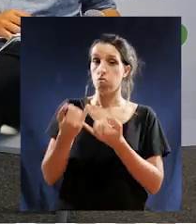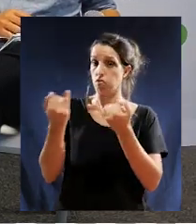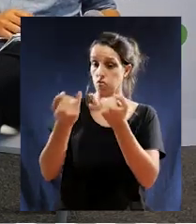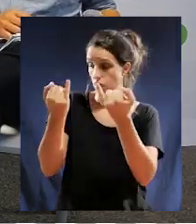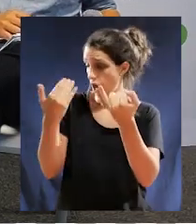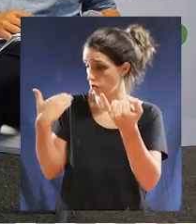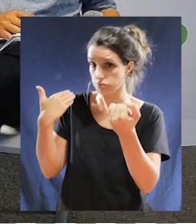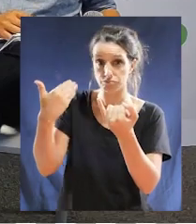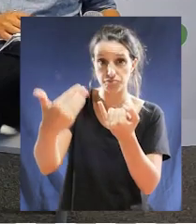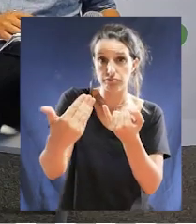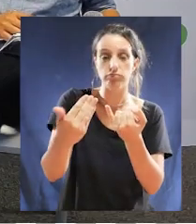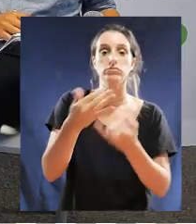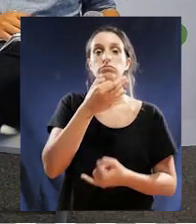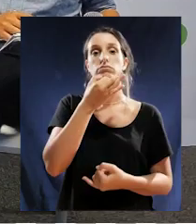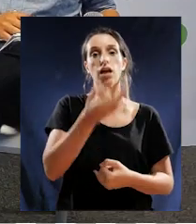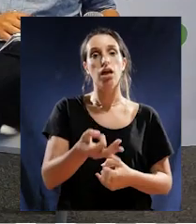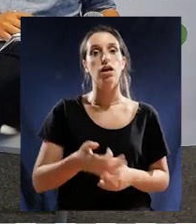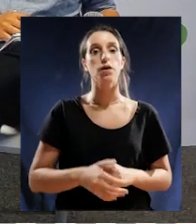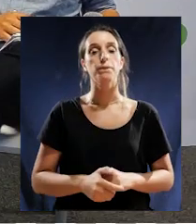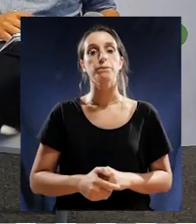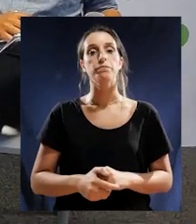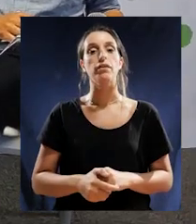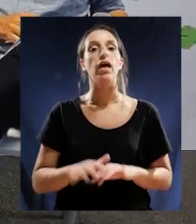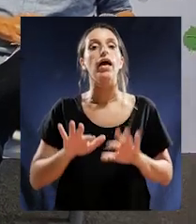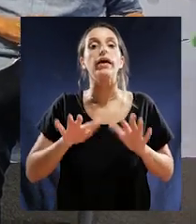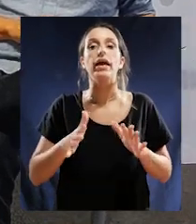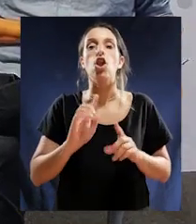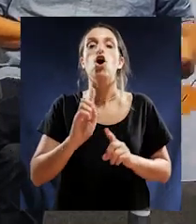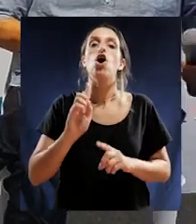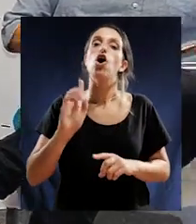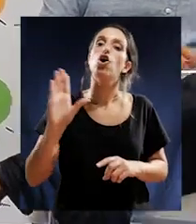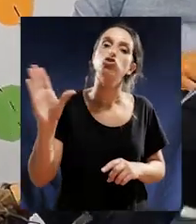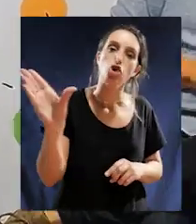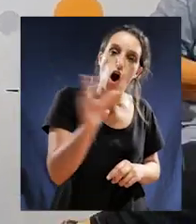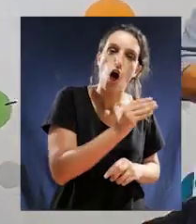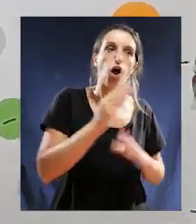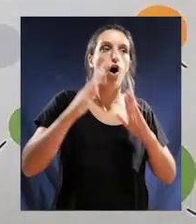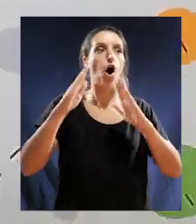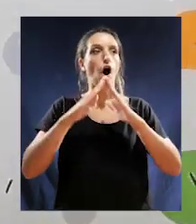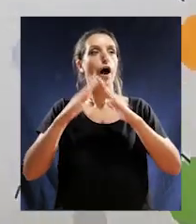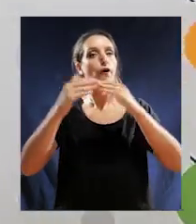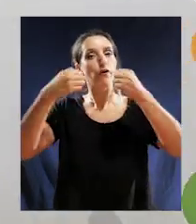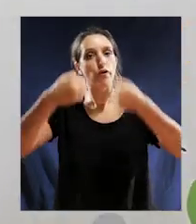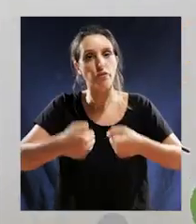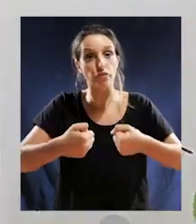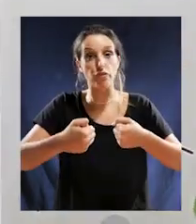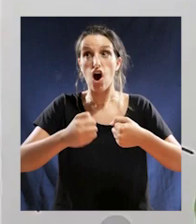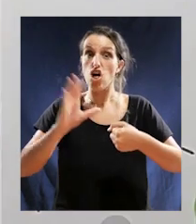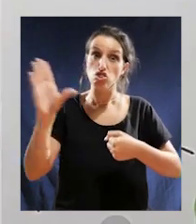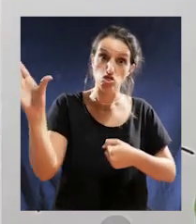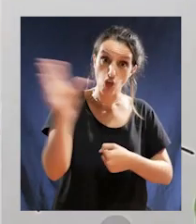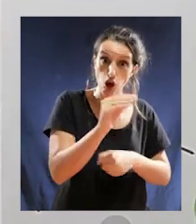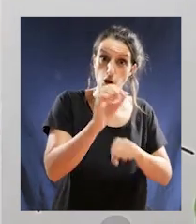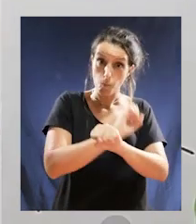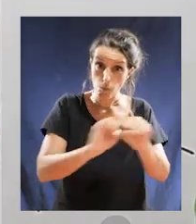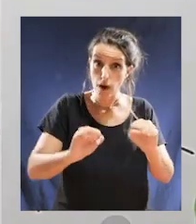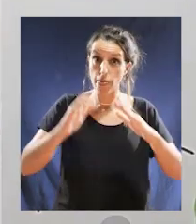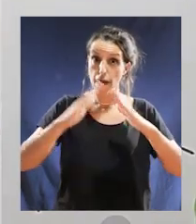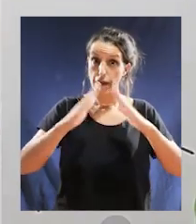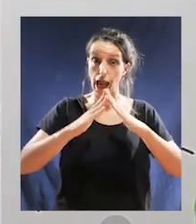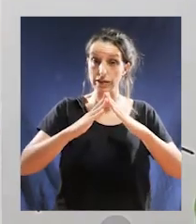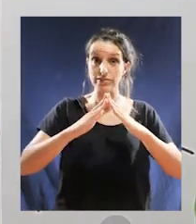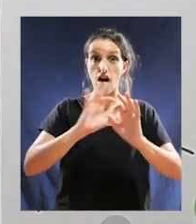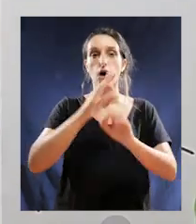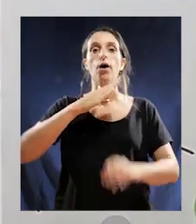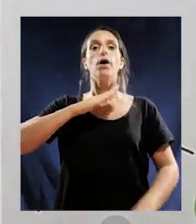días e no para todos quedarse en casa es posible ni siquiera es una línea